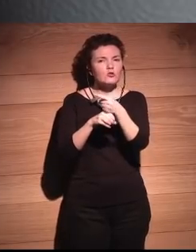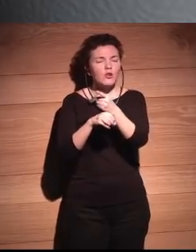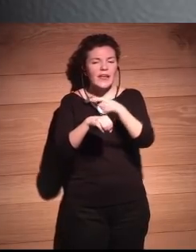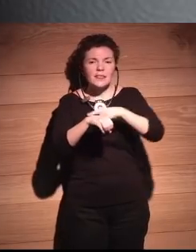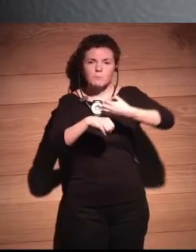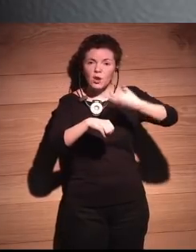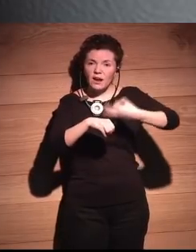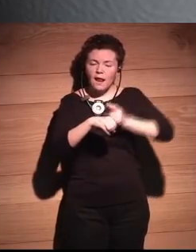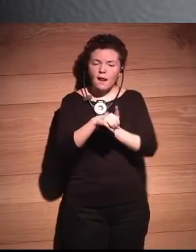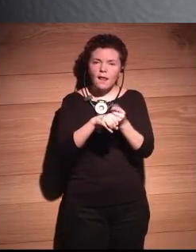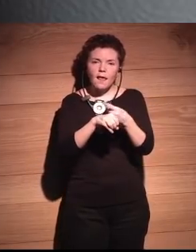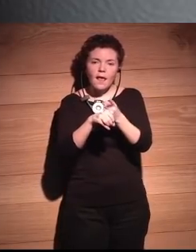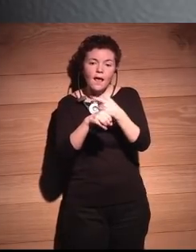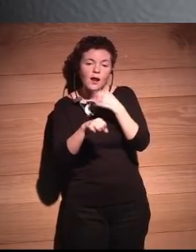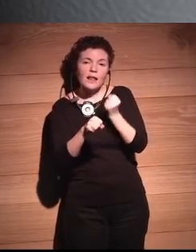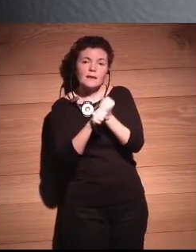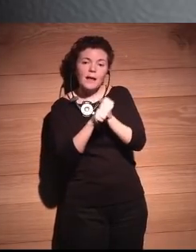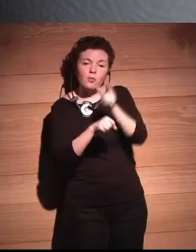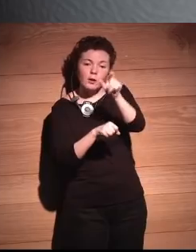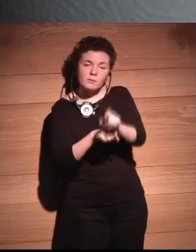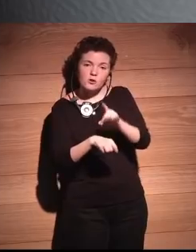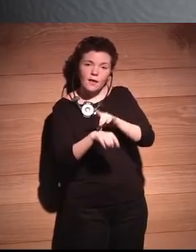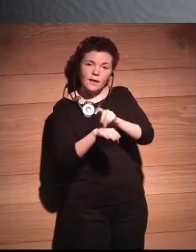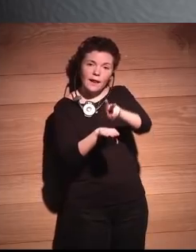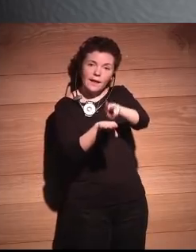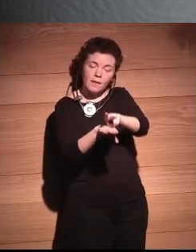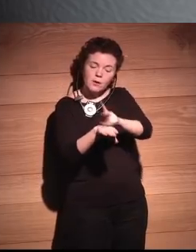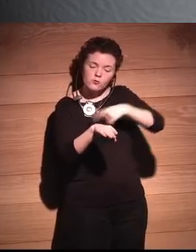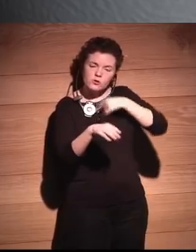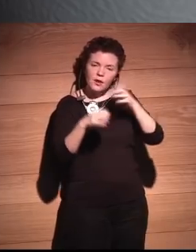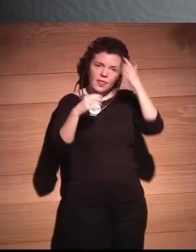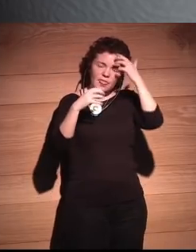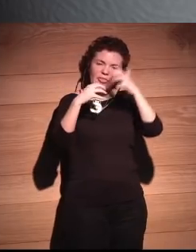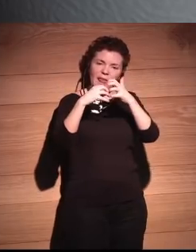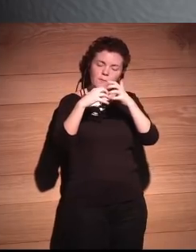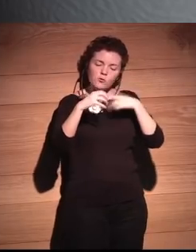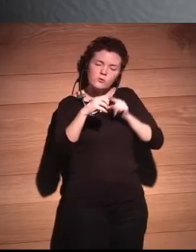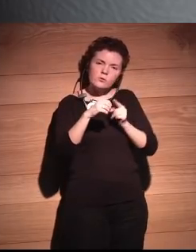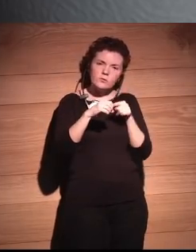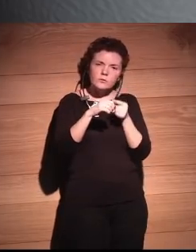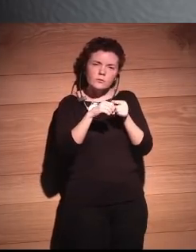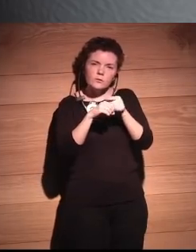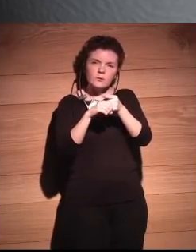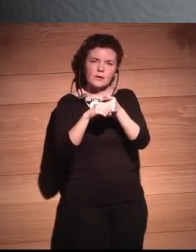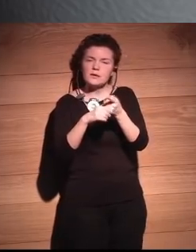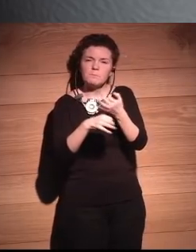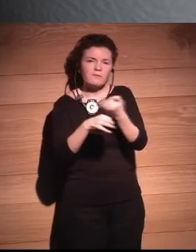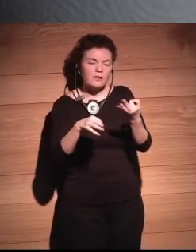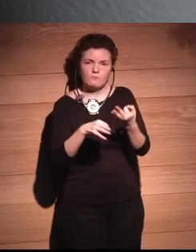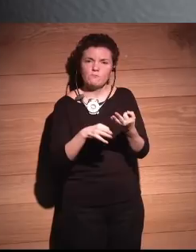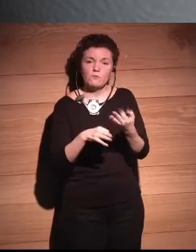tiempo real cuando estamos trabajando con el paciente. Esto es muy importante para el objetivo y para la precisión con este objetivo. Y después